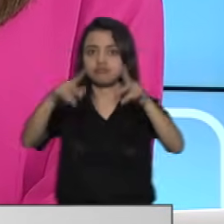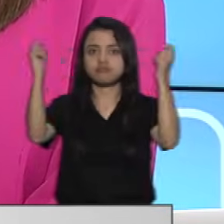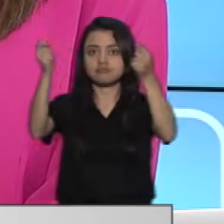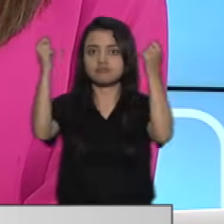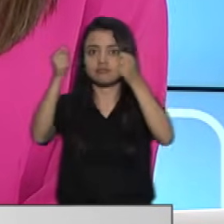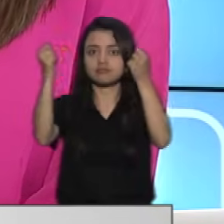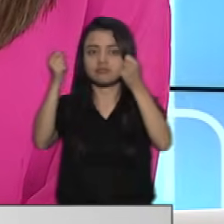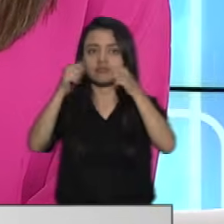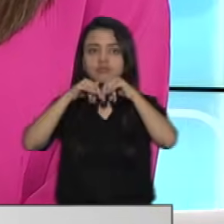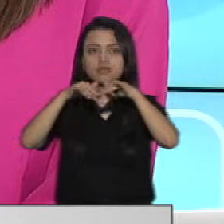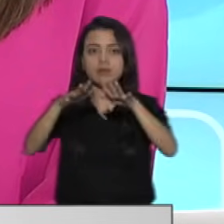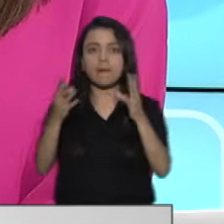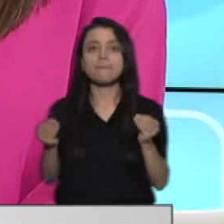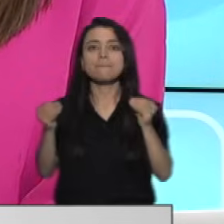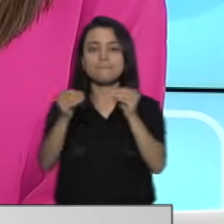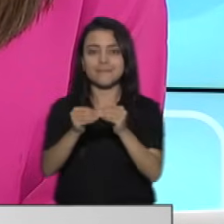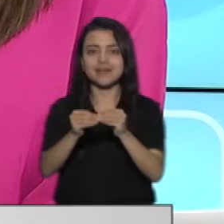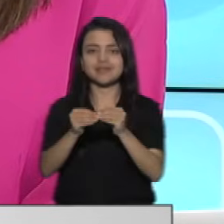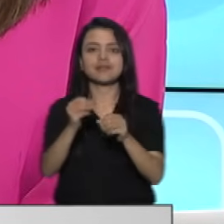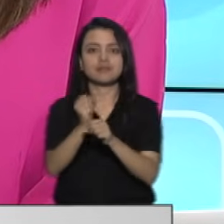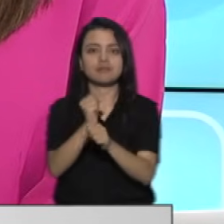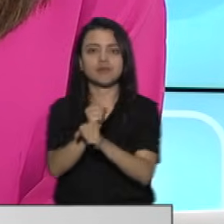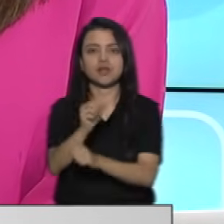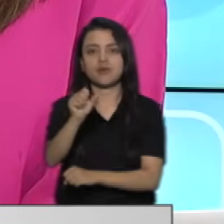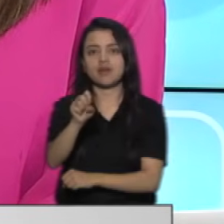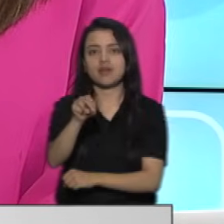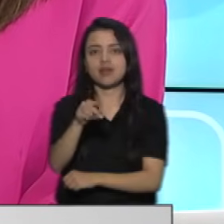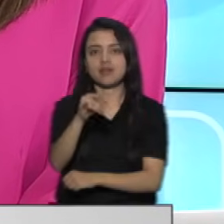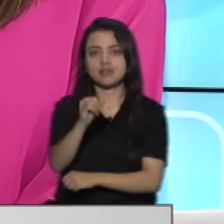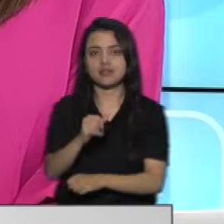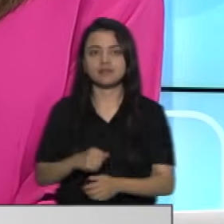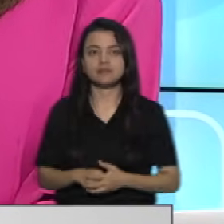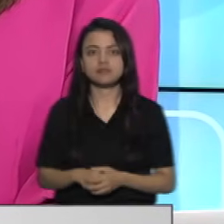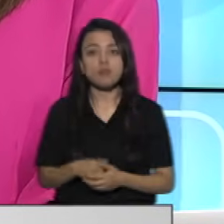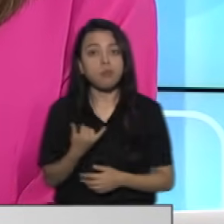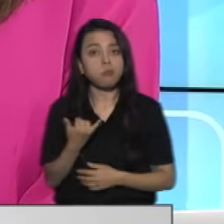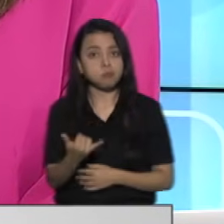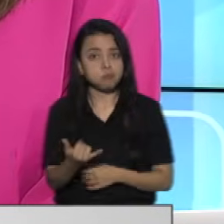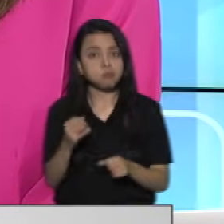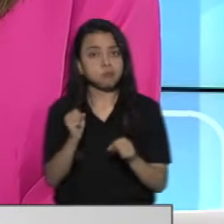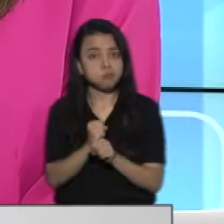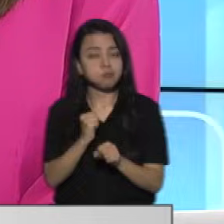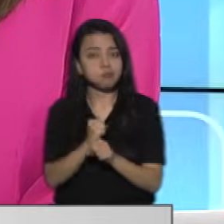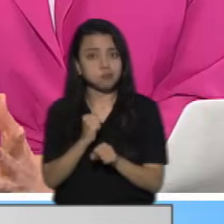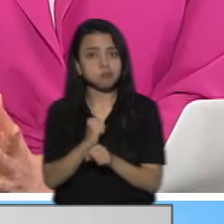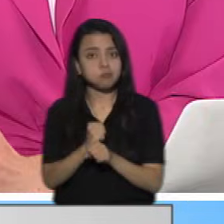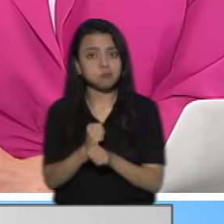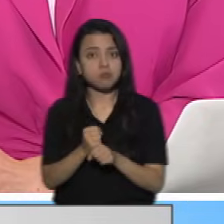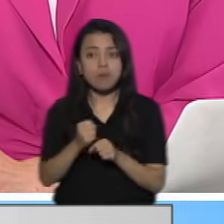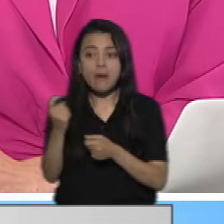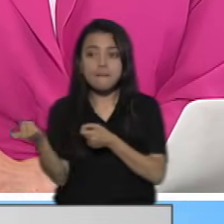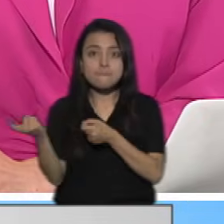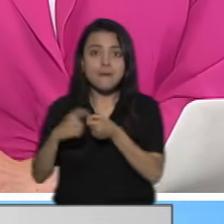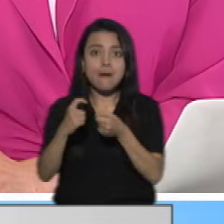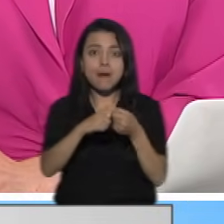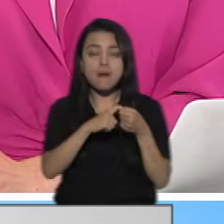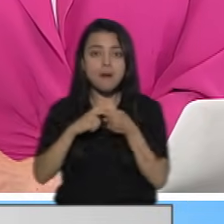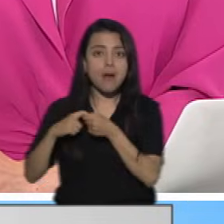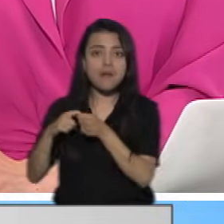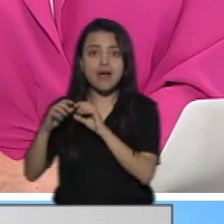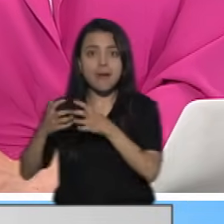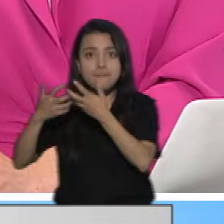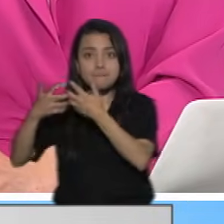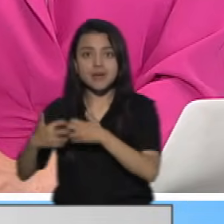portal llamado Más Empleo ANDI, que permite identificar las oportunidades laborales que tienen las empresas afiliadas a este gremio. Juan